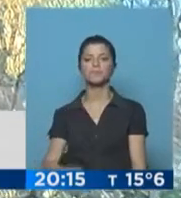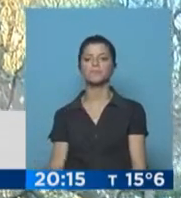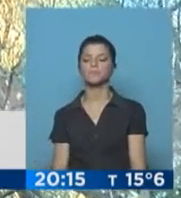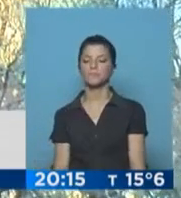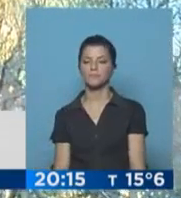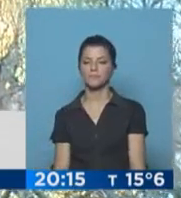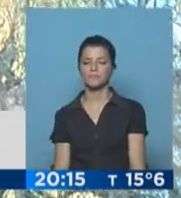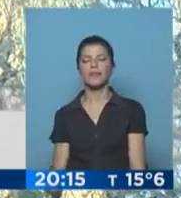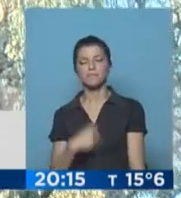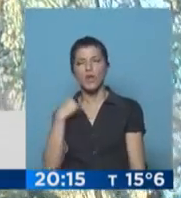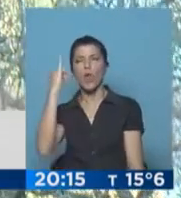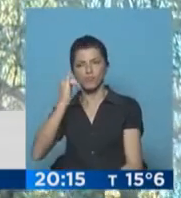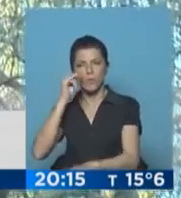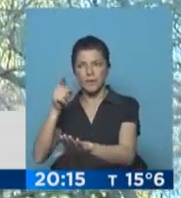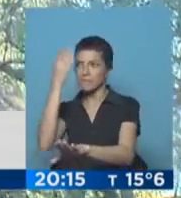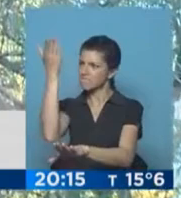que Perón